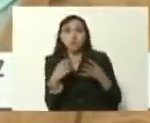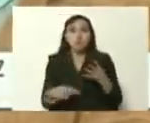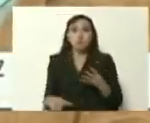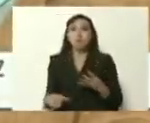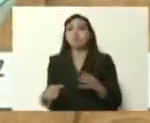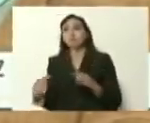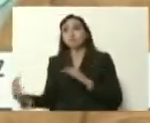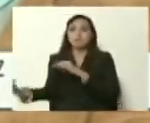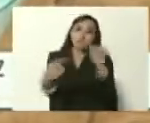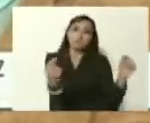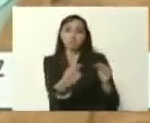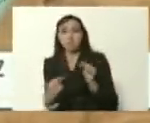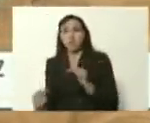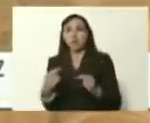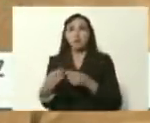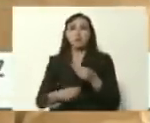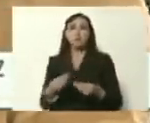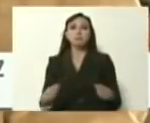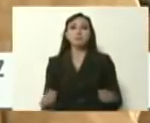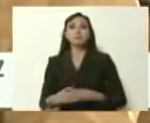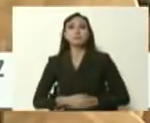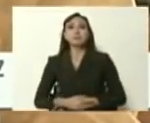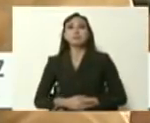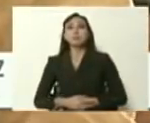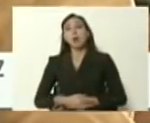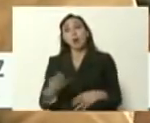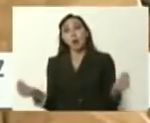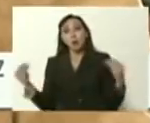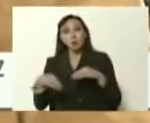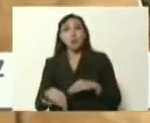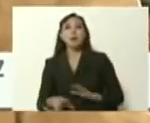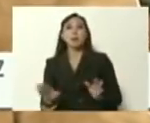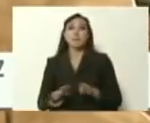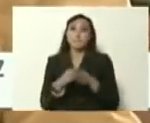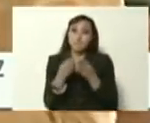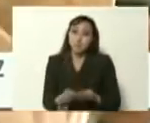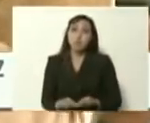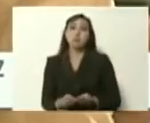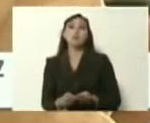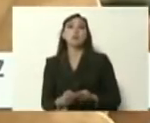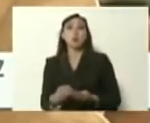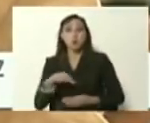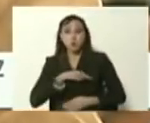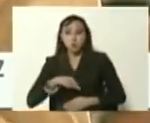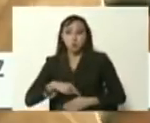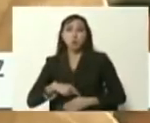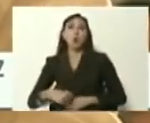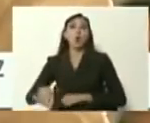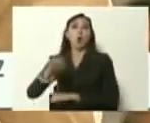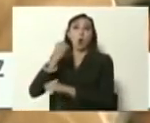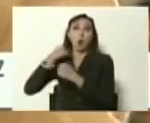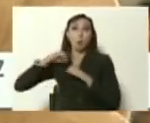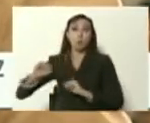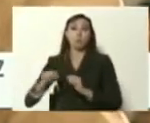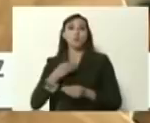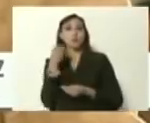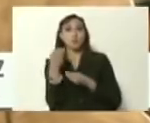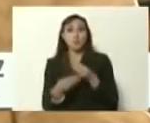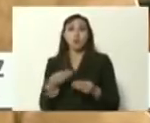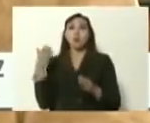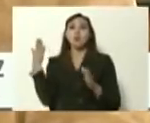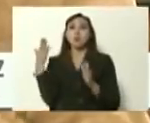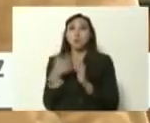contradicción, de que estamos de acuerdo en los principios bíblicos y cristianos, que estamos opuestos totalmente y